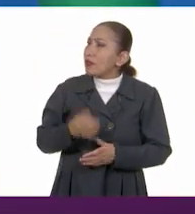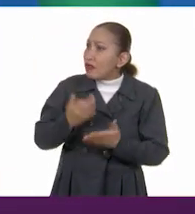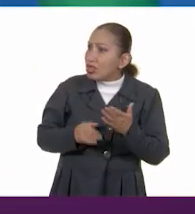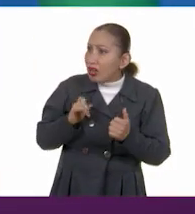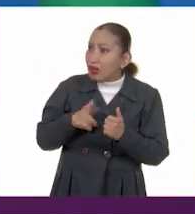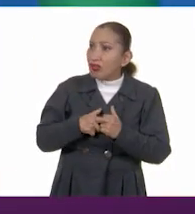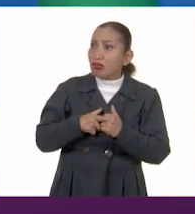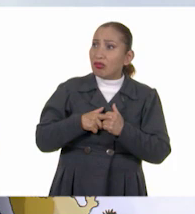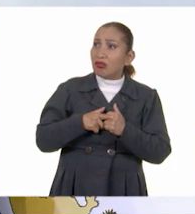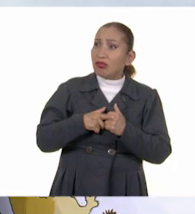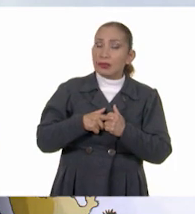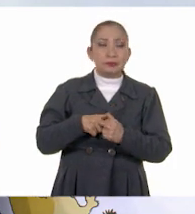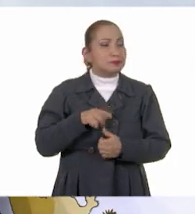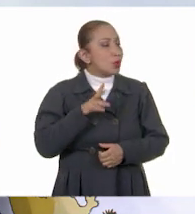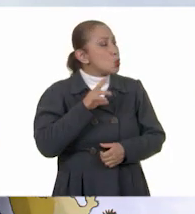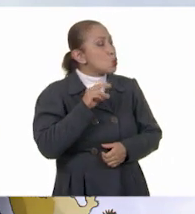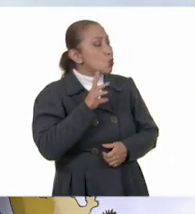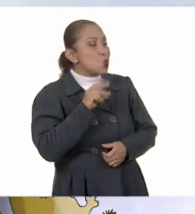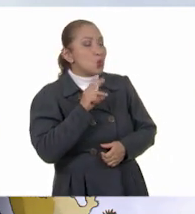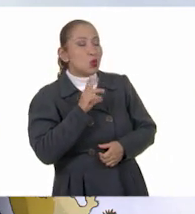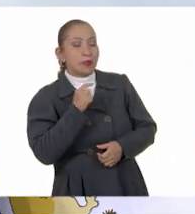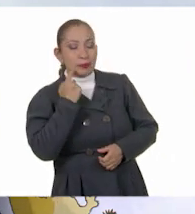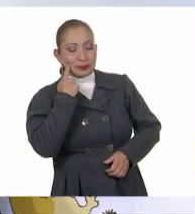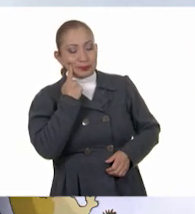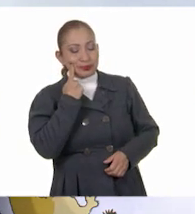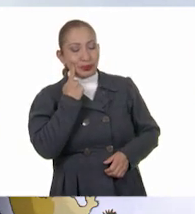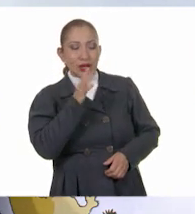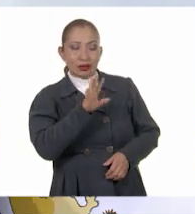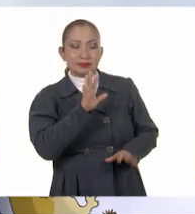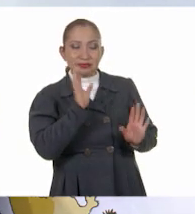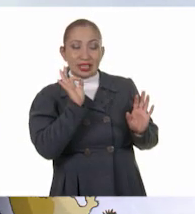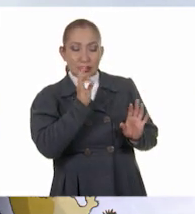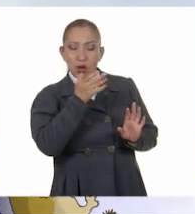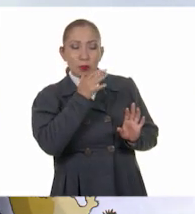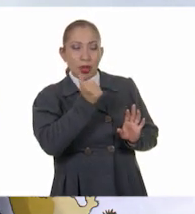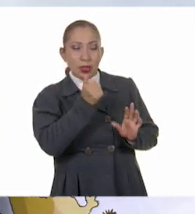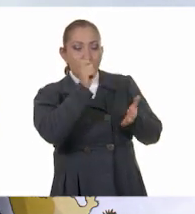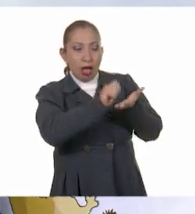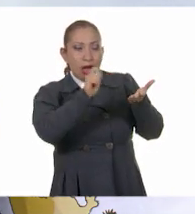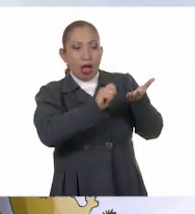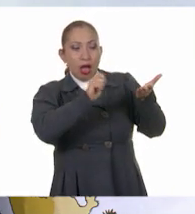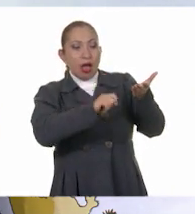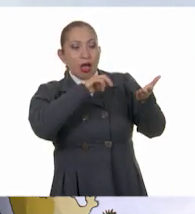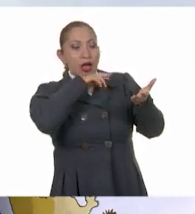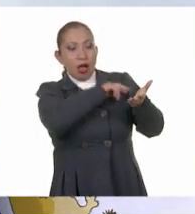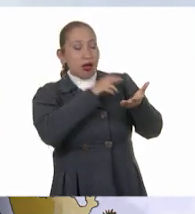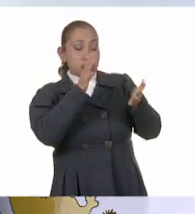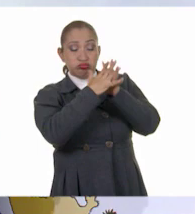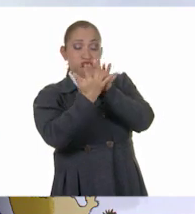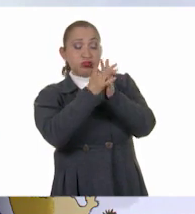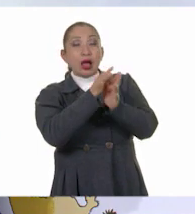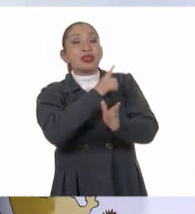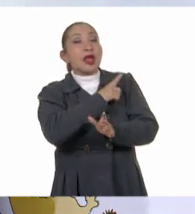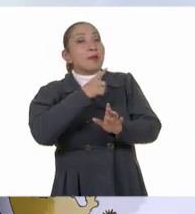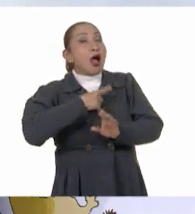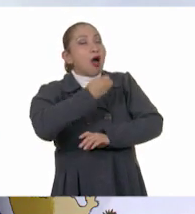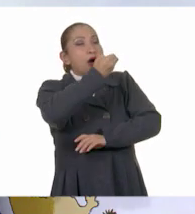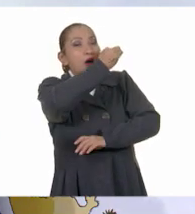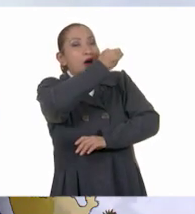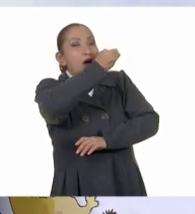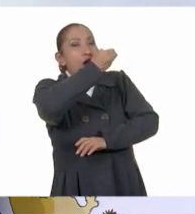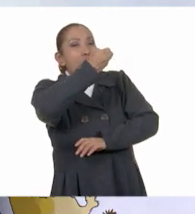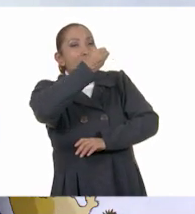algo? No, no es eso, Raulito. Es más bien que no podemos escribir así las instrucciones. Tenemos que escribirlas de